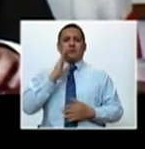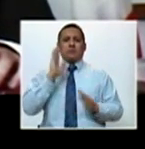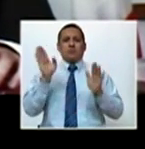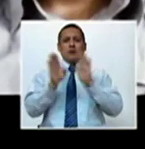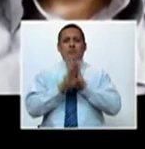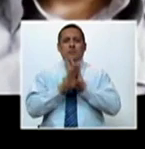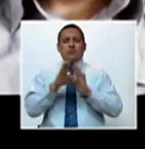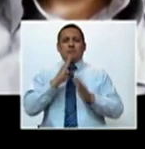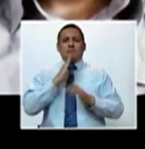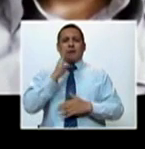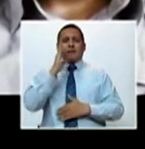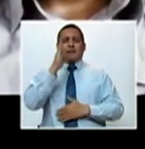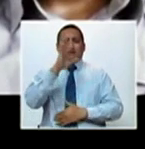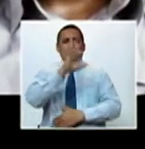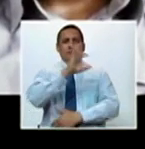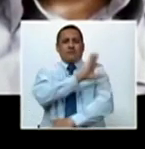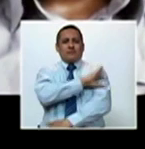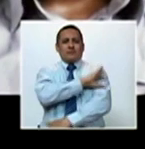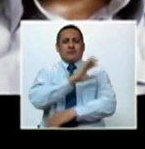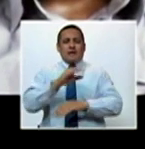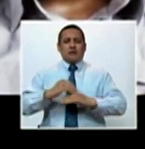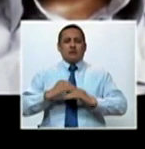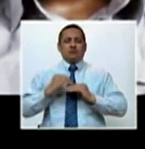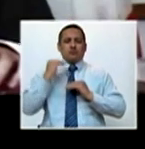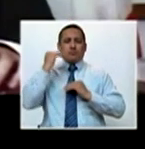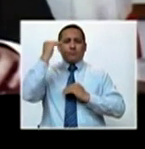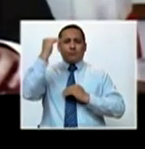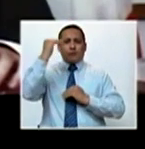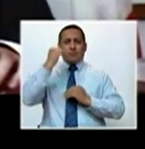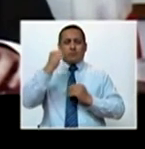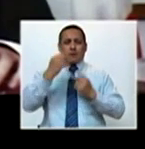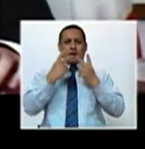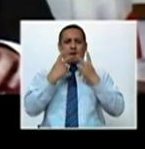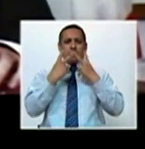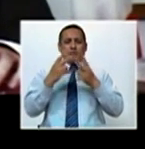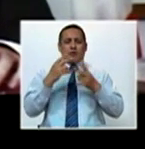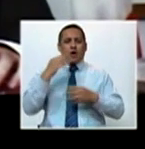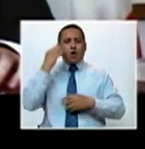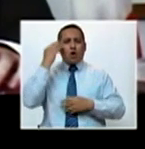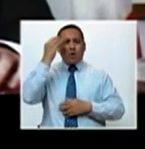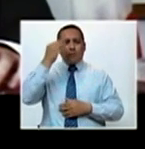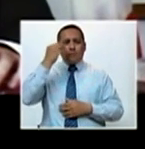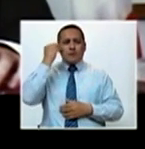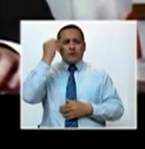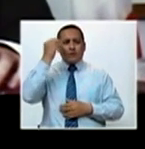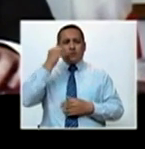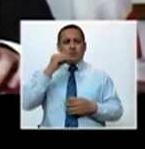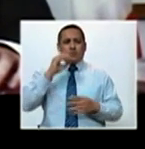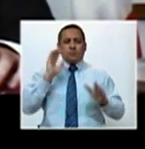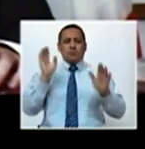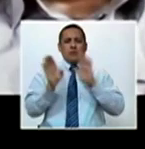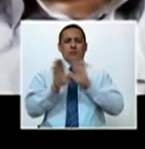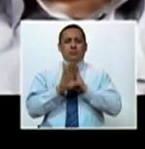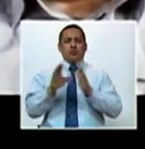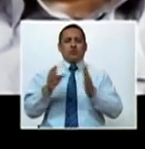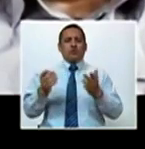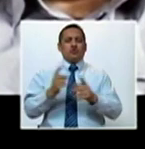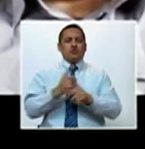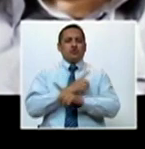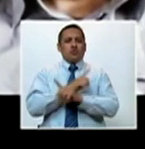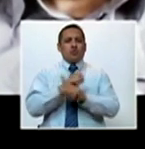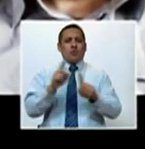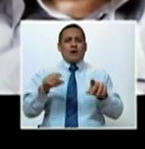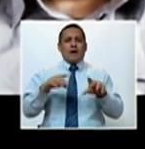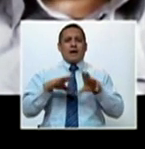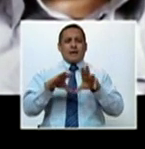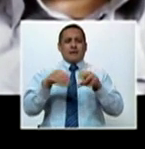apartó del dictamen fiscal supremo en el que se opinaba no al